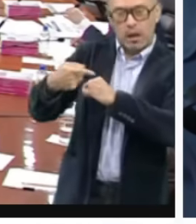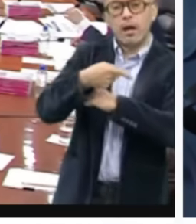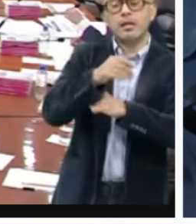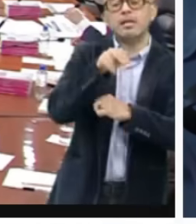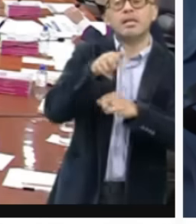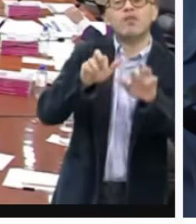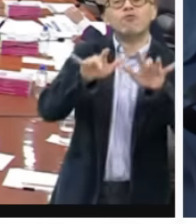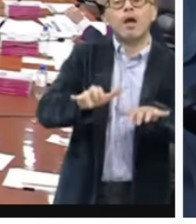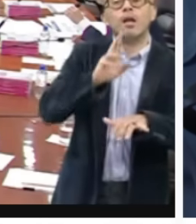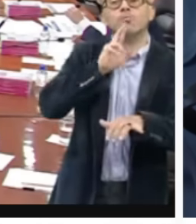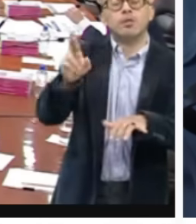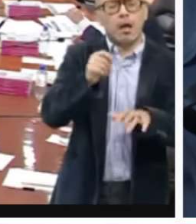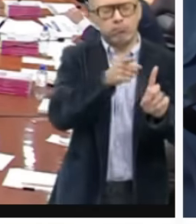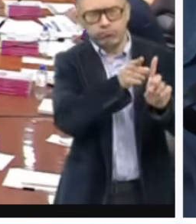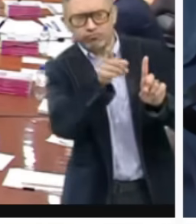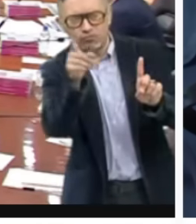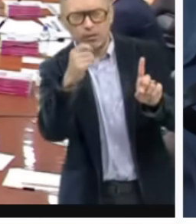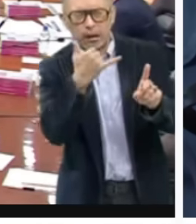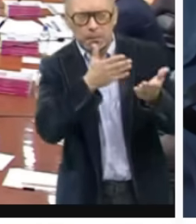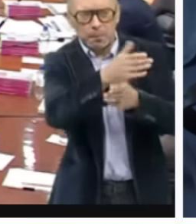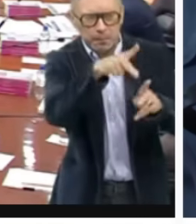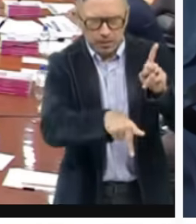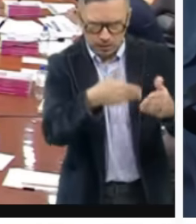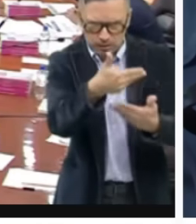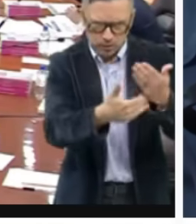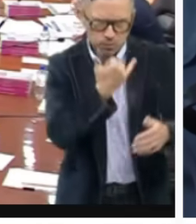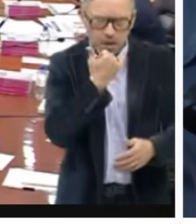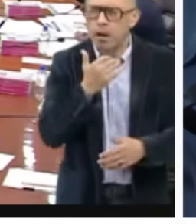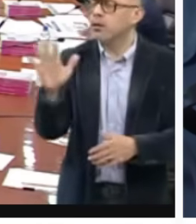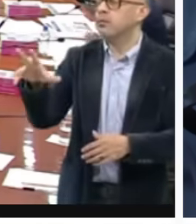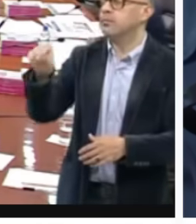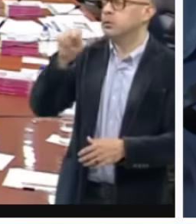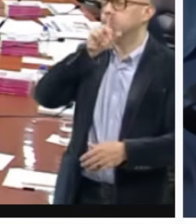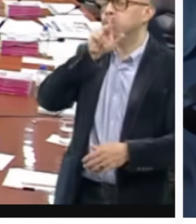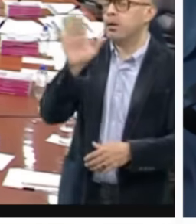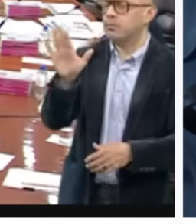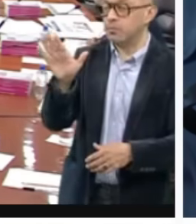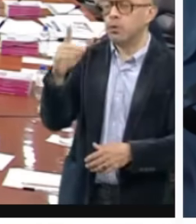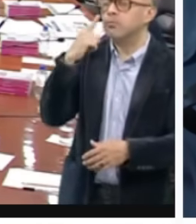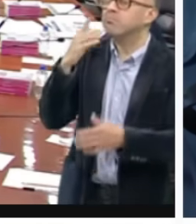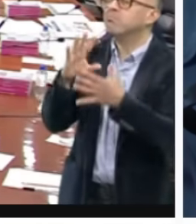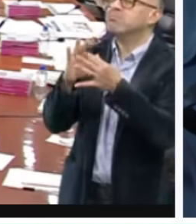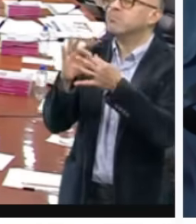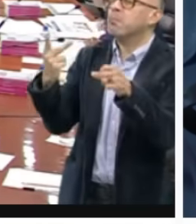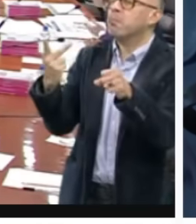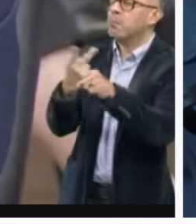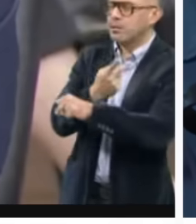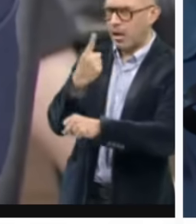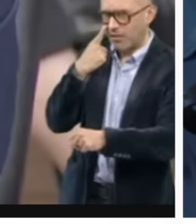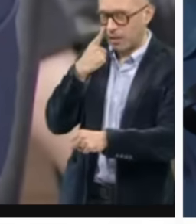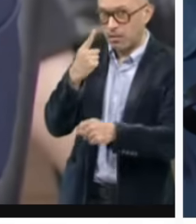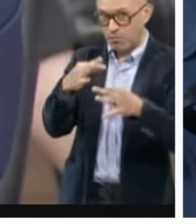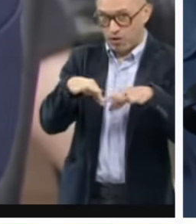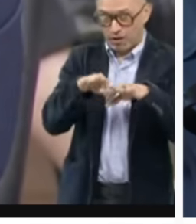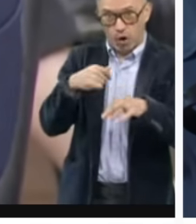Gracias, presidente. Una disculpa. Sí, no se preocupe. Mire, lo que pasa es que es importante, esta serie